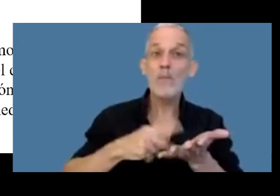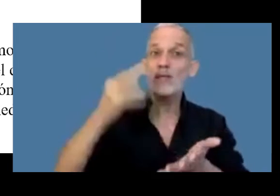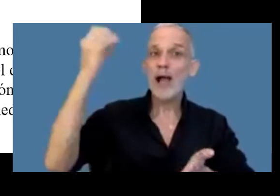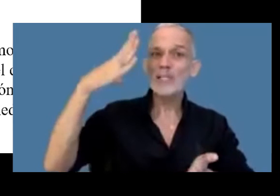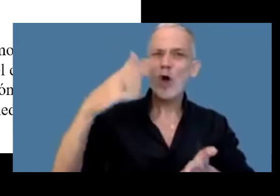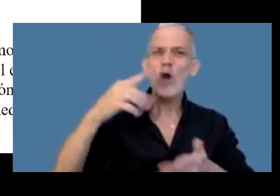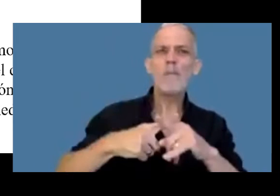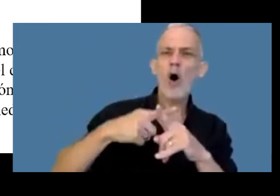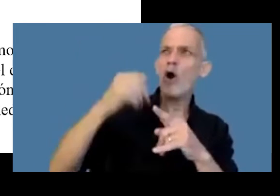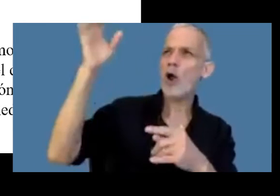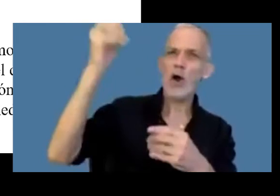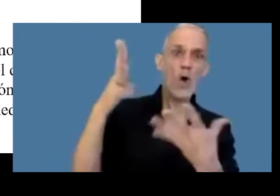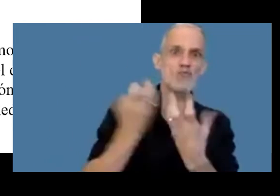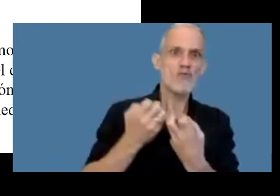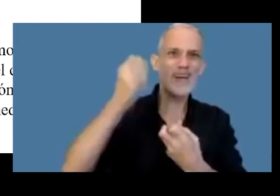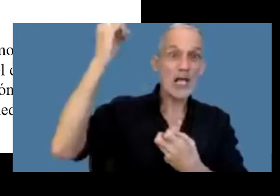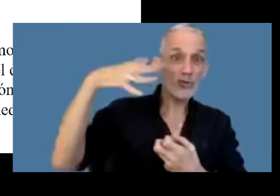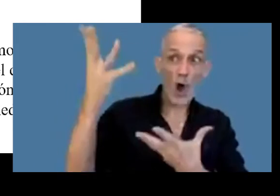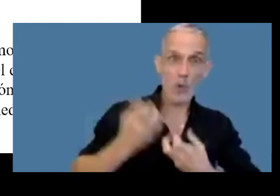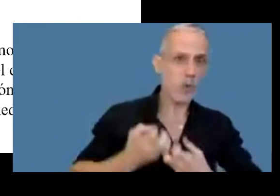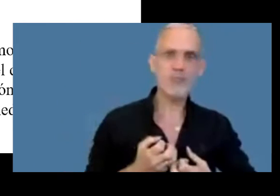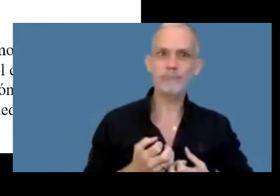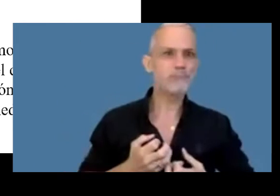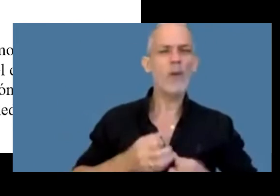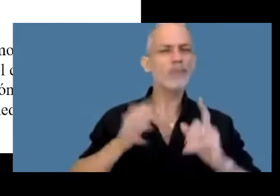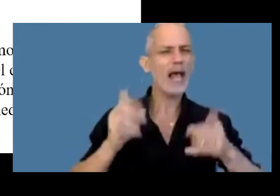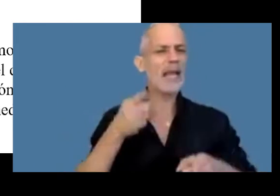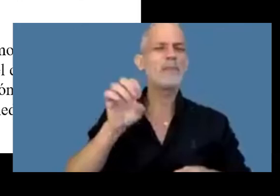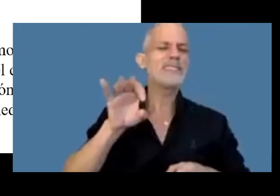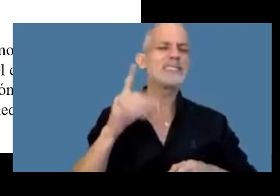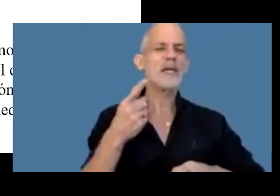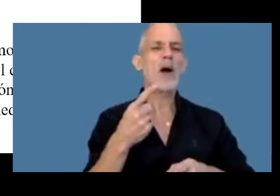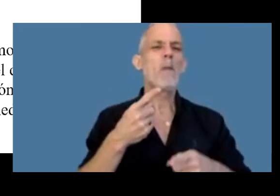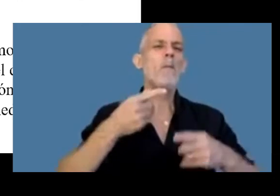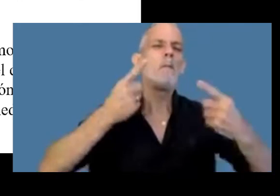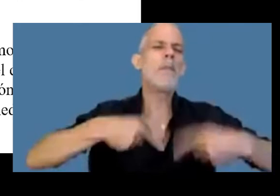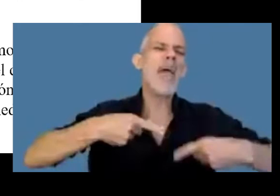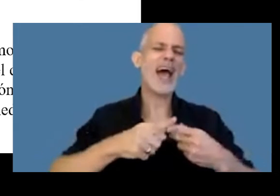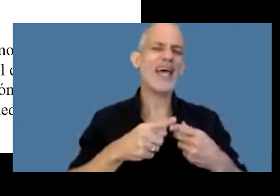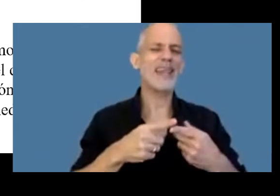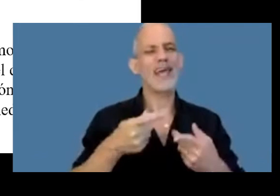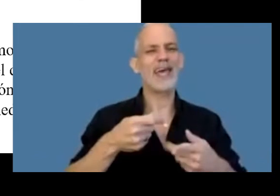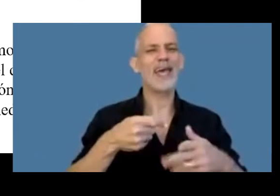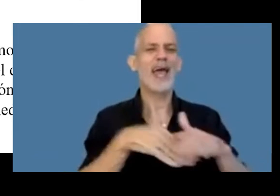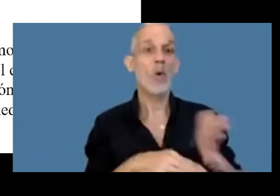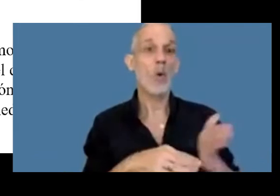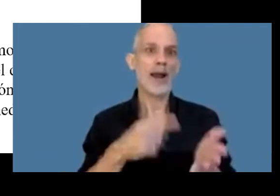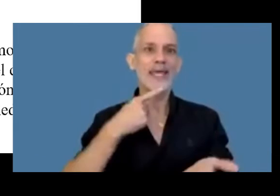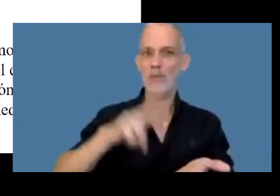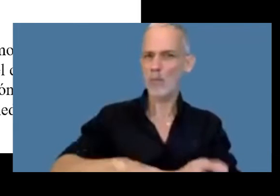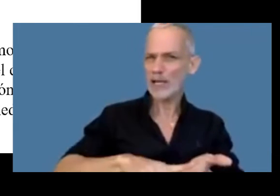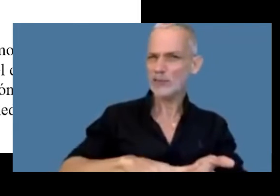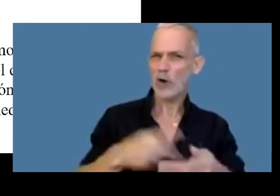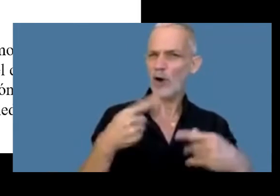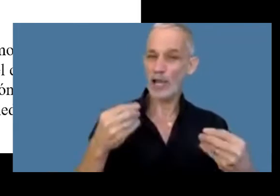rayos que consumo, sino es un impuesto también llamado peaje de respaldo. Este impuesto es